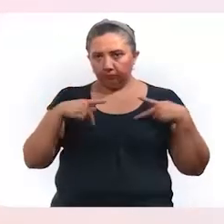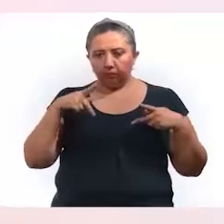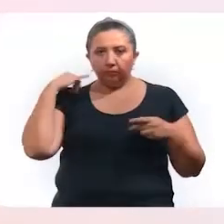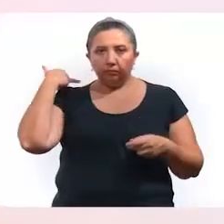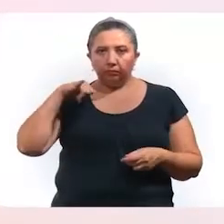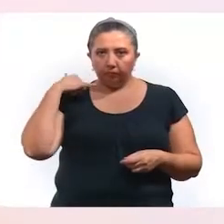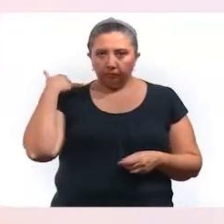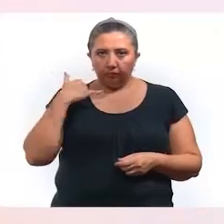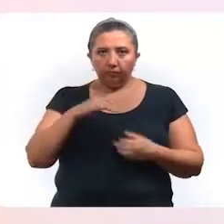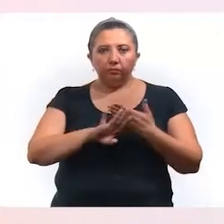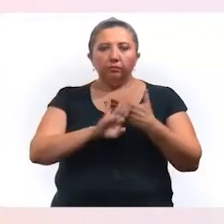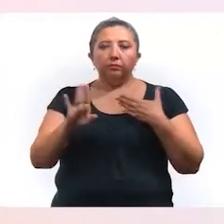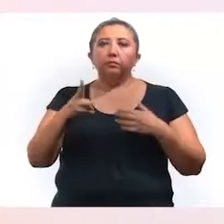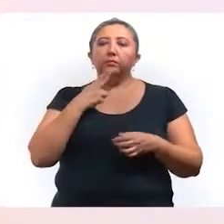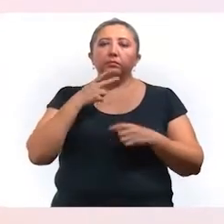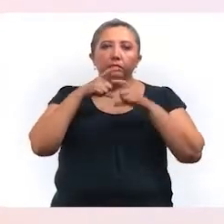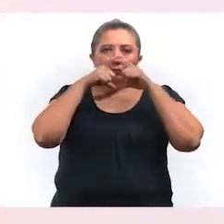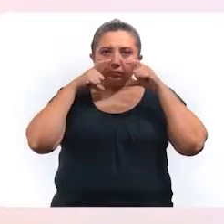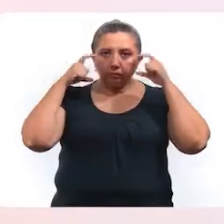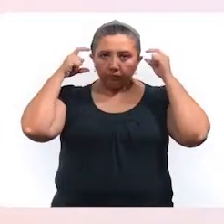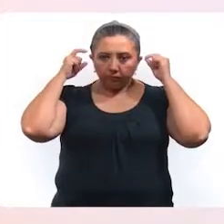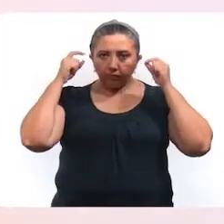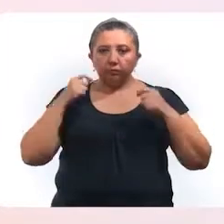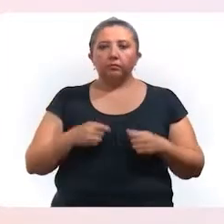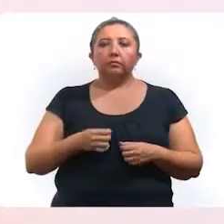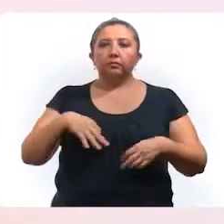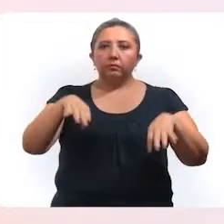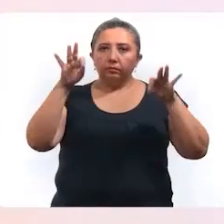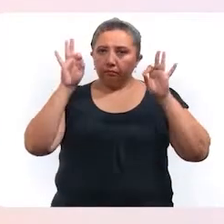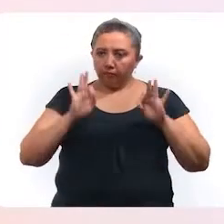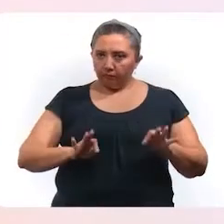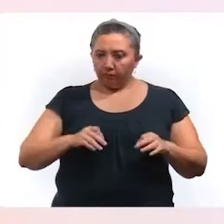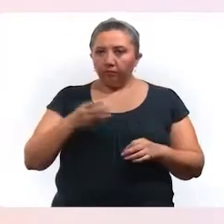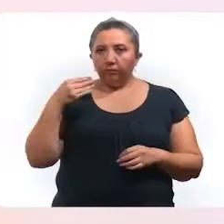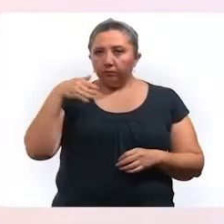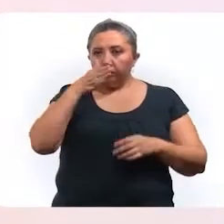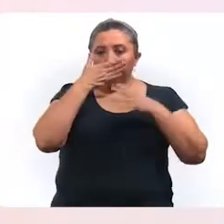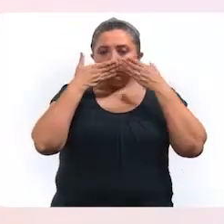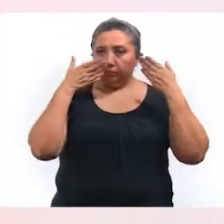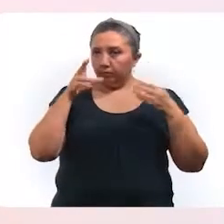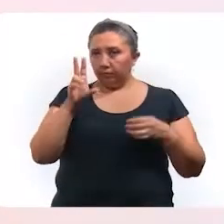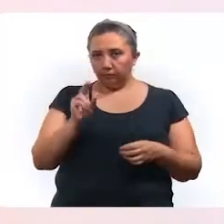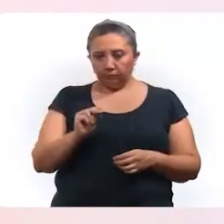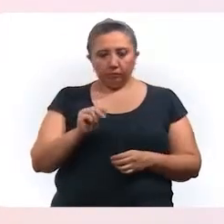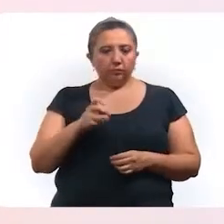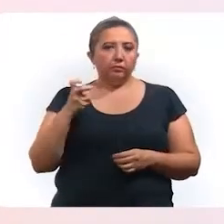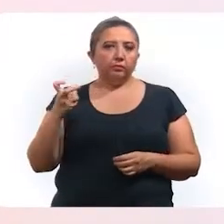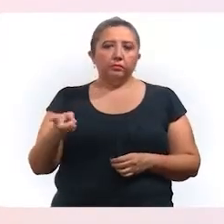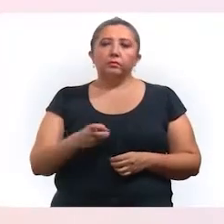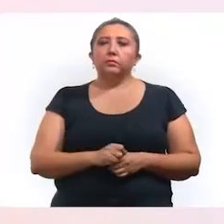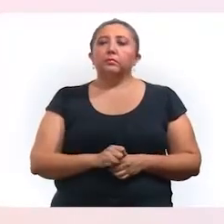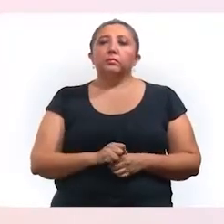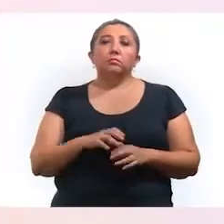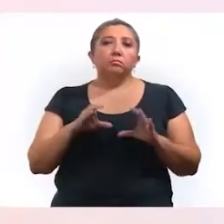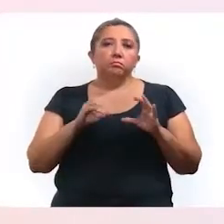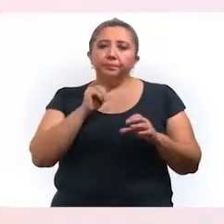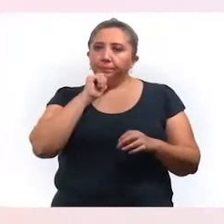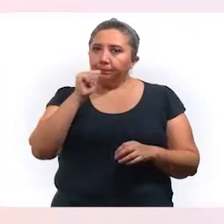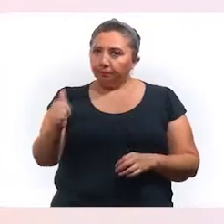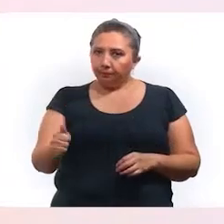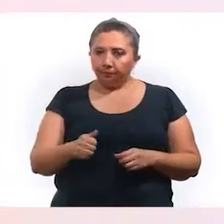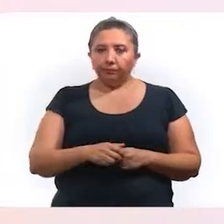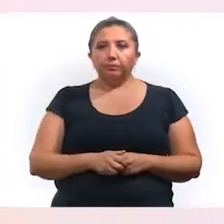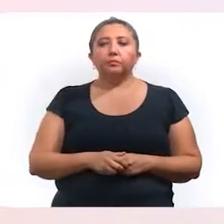población yucateca evitar el uso de cubrebocas de tela o pañoletas, ya que está descrito que no brinda